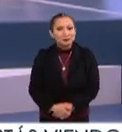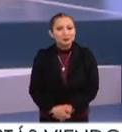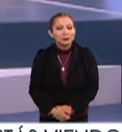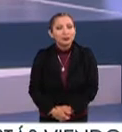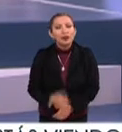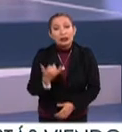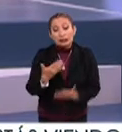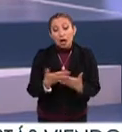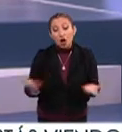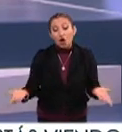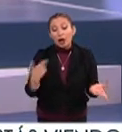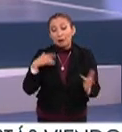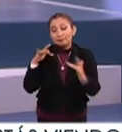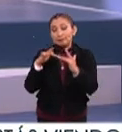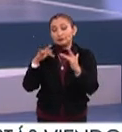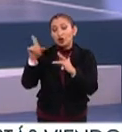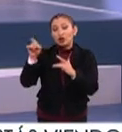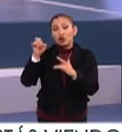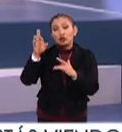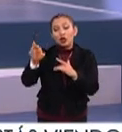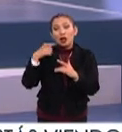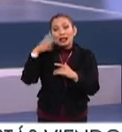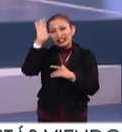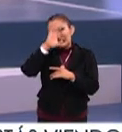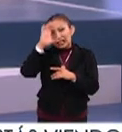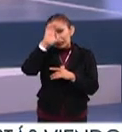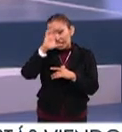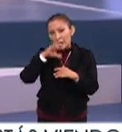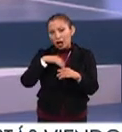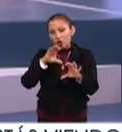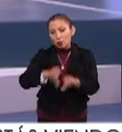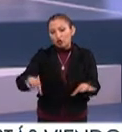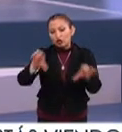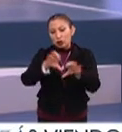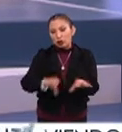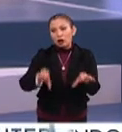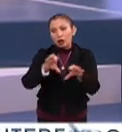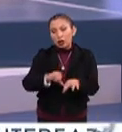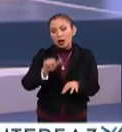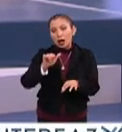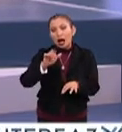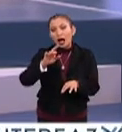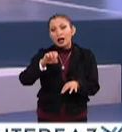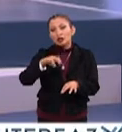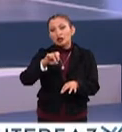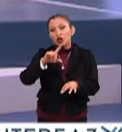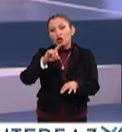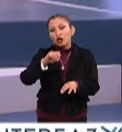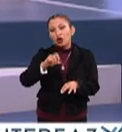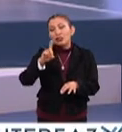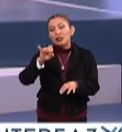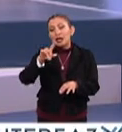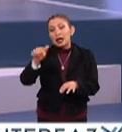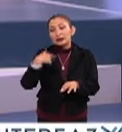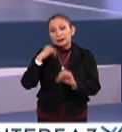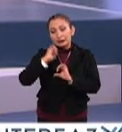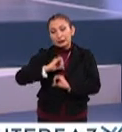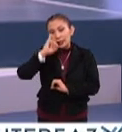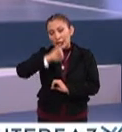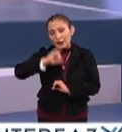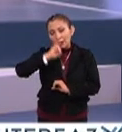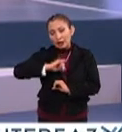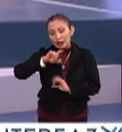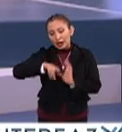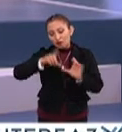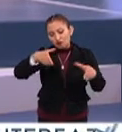Educativa. Y ahora nos comunicamos con el doctor en Ciencias de la Computación, Arnoldo Díaz Ramírez. Él es jefe de la División de